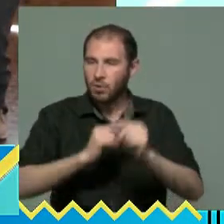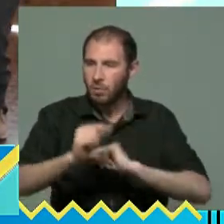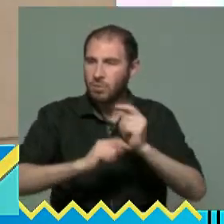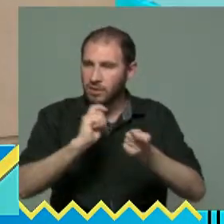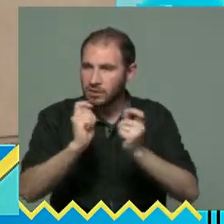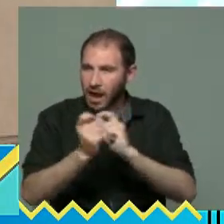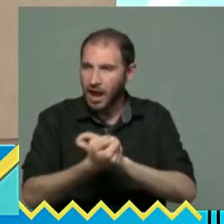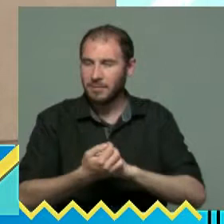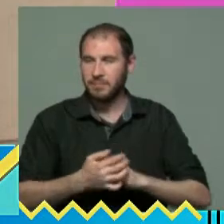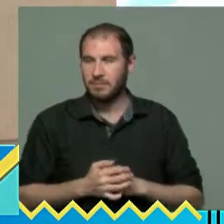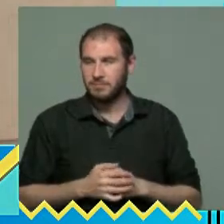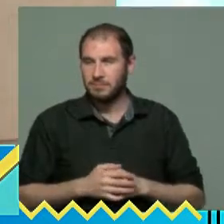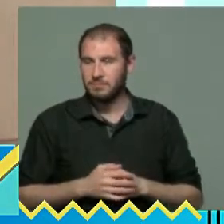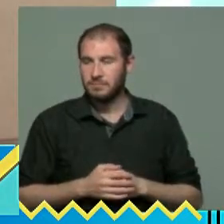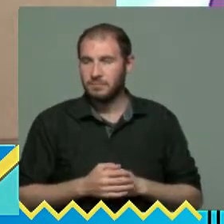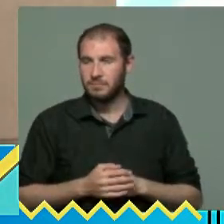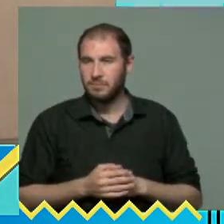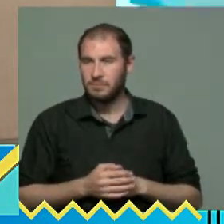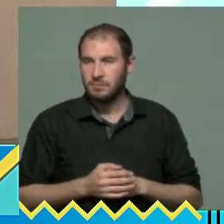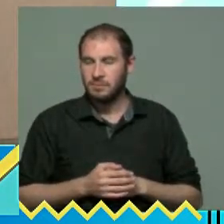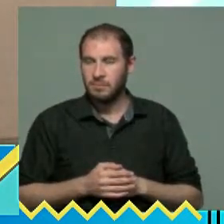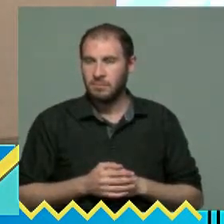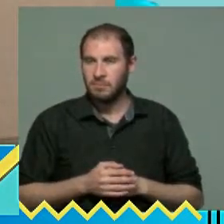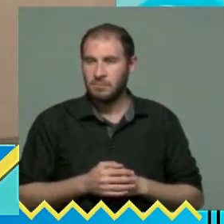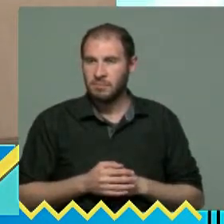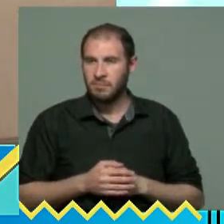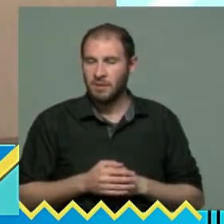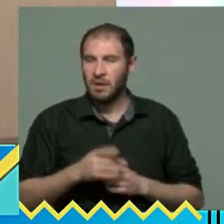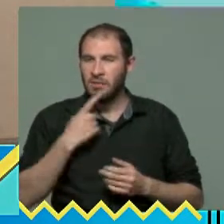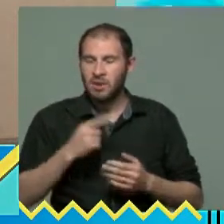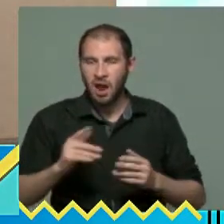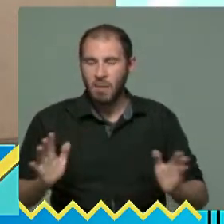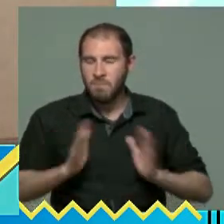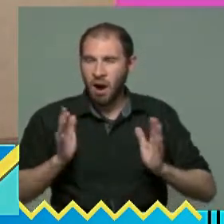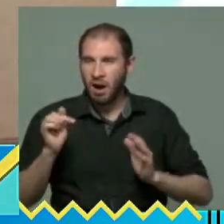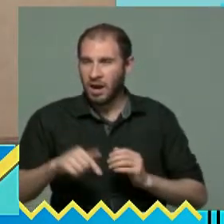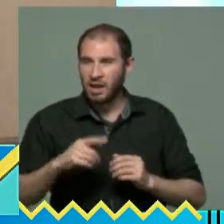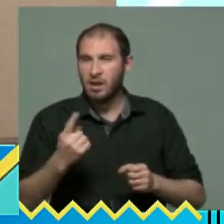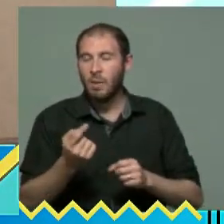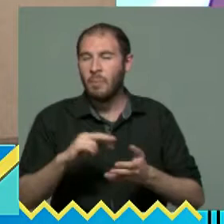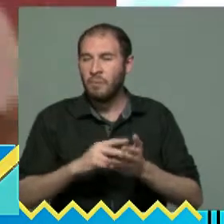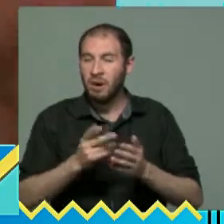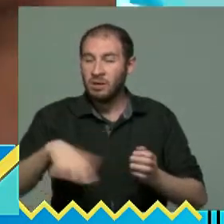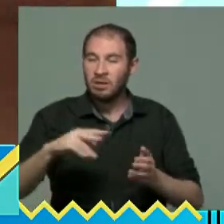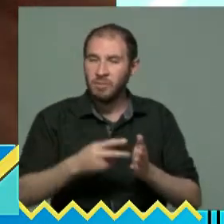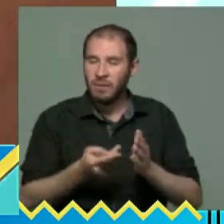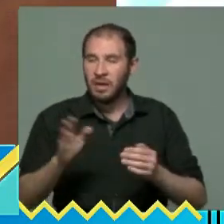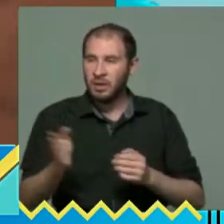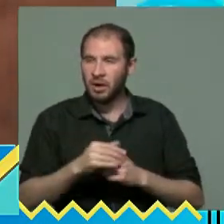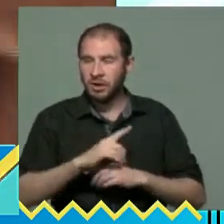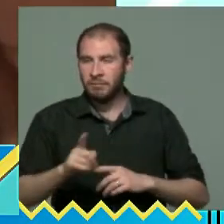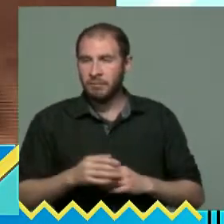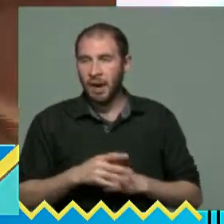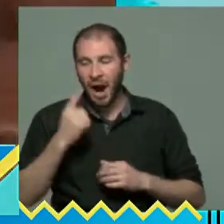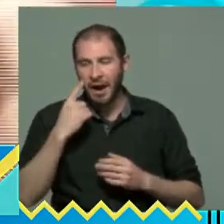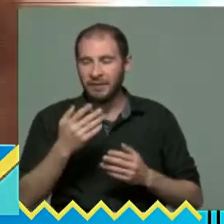no busca, digamos, medidas de golpe que de alguna manera puedan haber afectado a toda la población, que destina